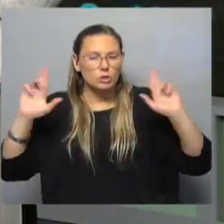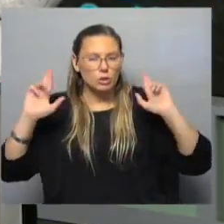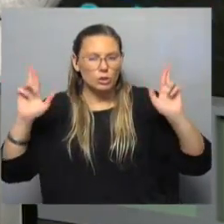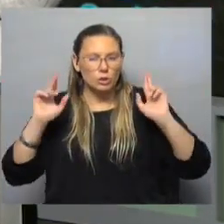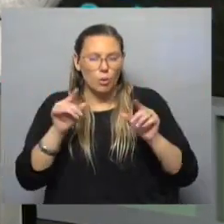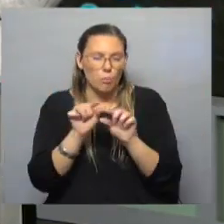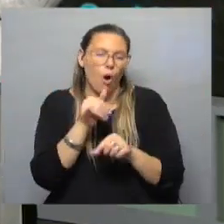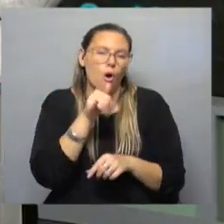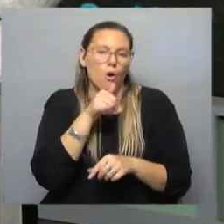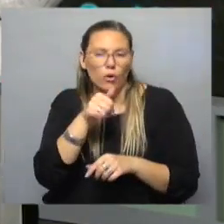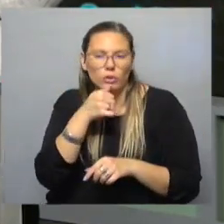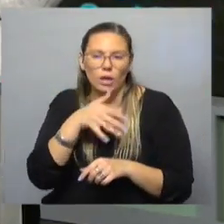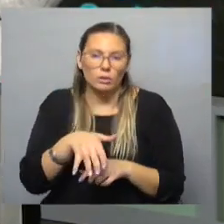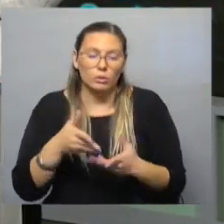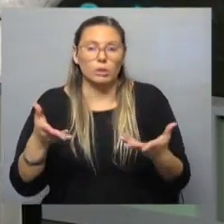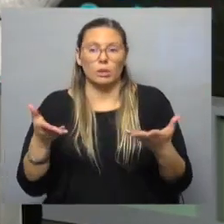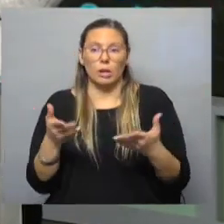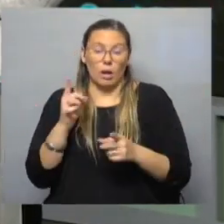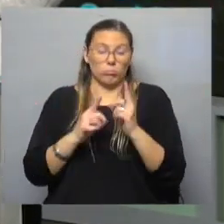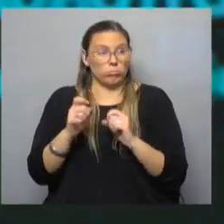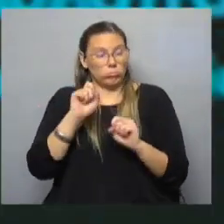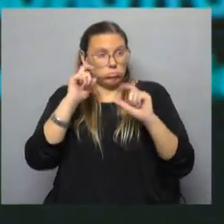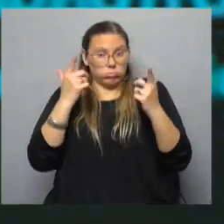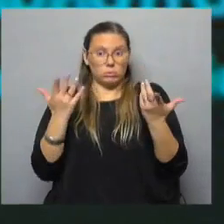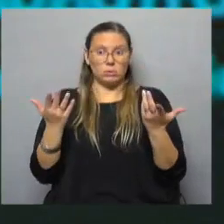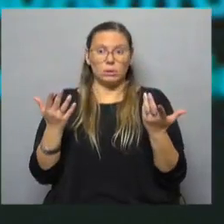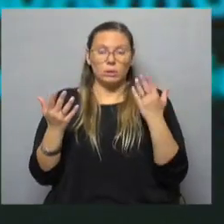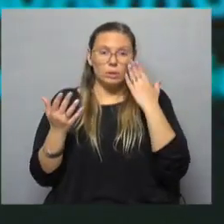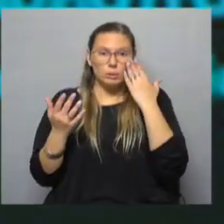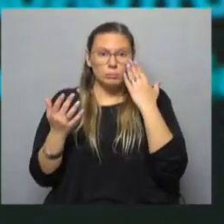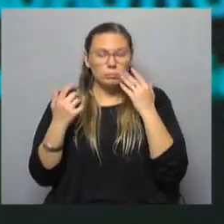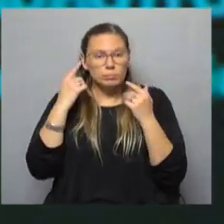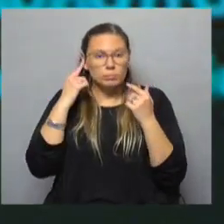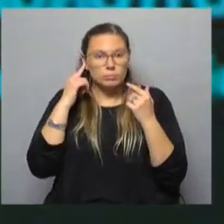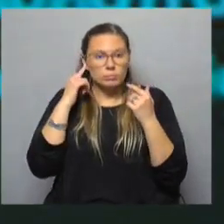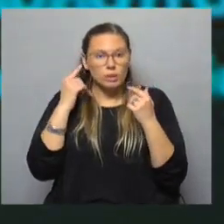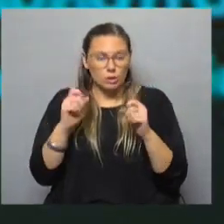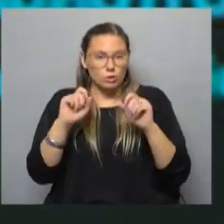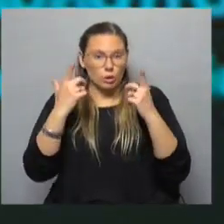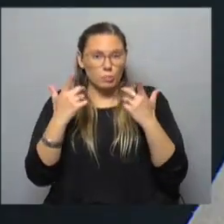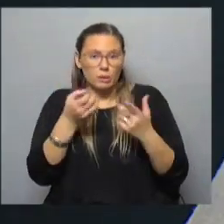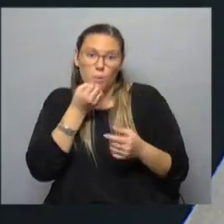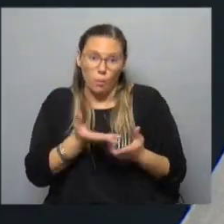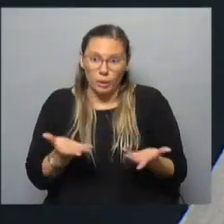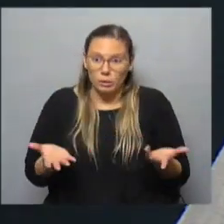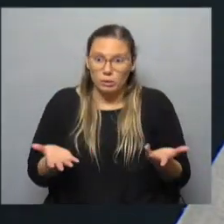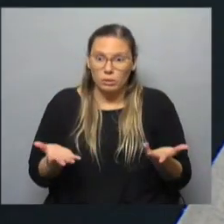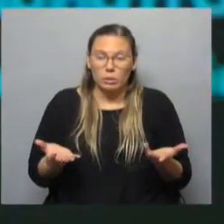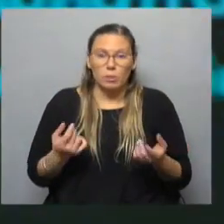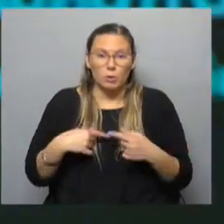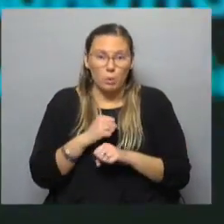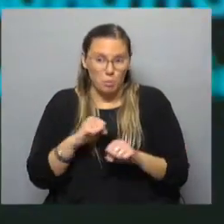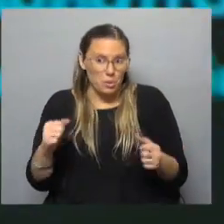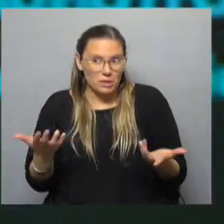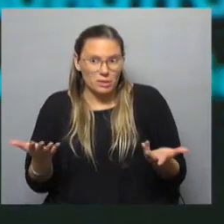un poco en la historia y que a uno lo llama la atención, lo sorprende y lo sorprende gratamente porque lo